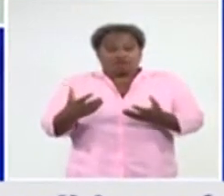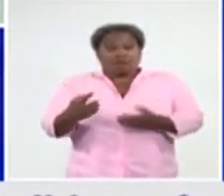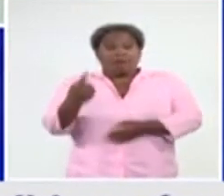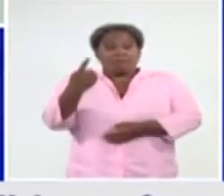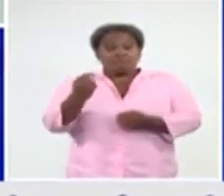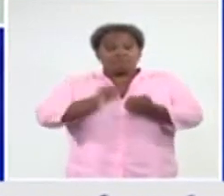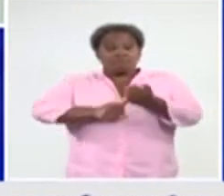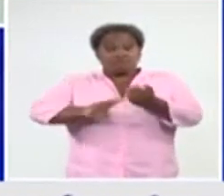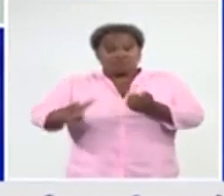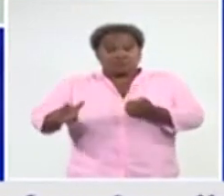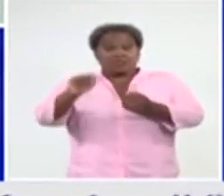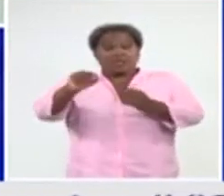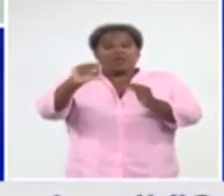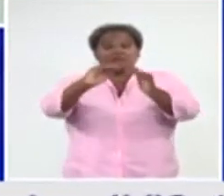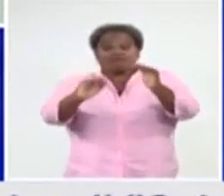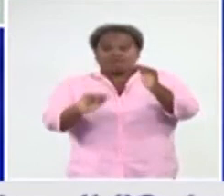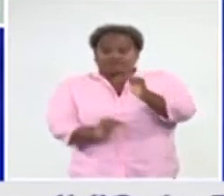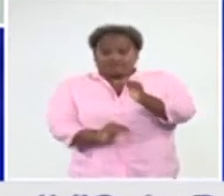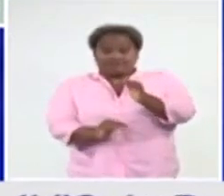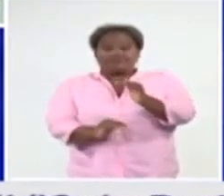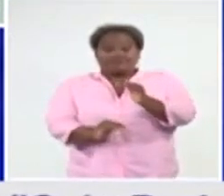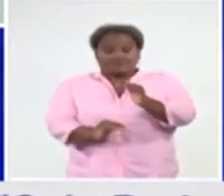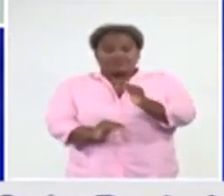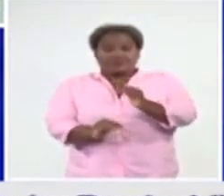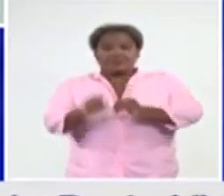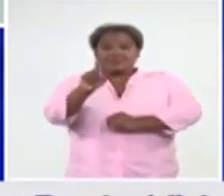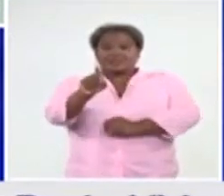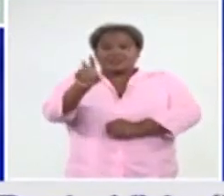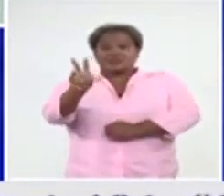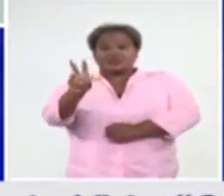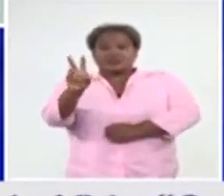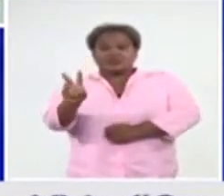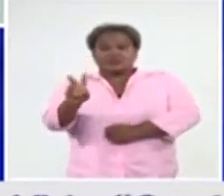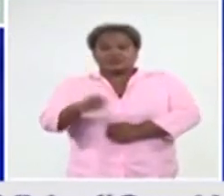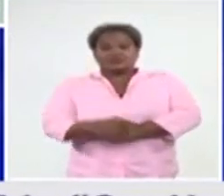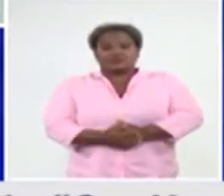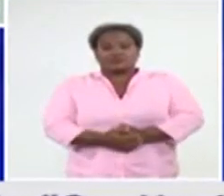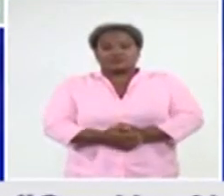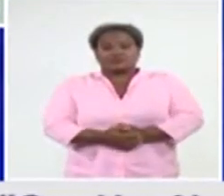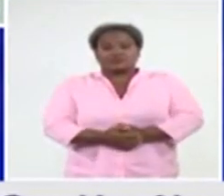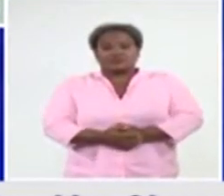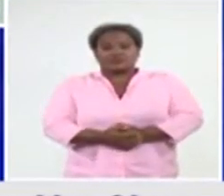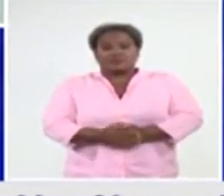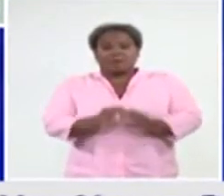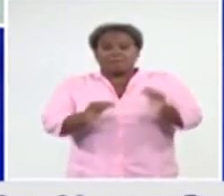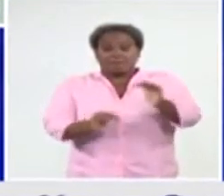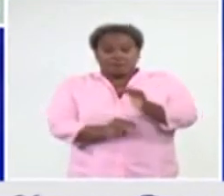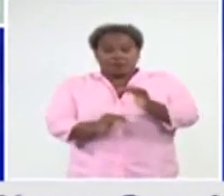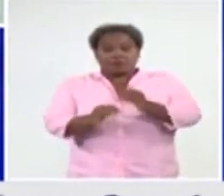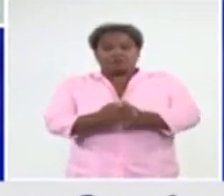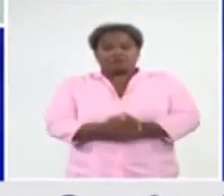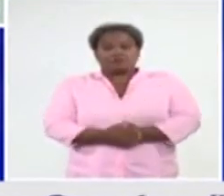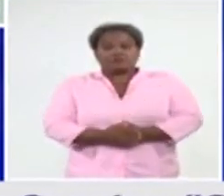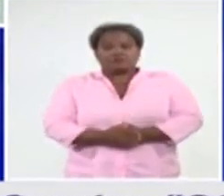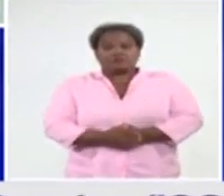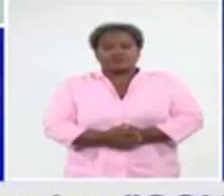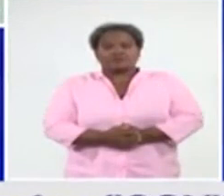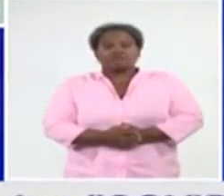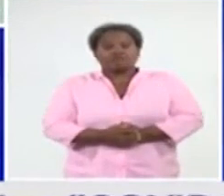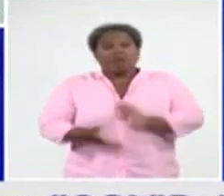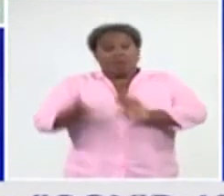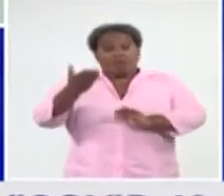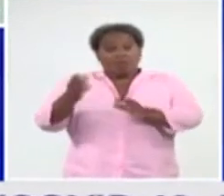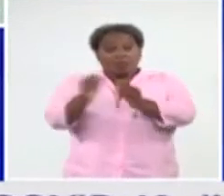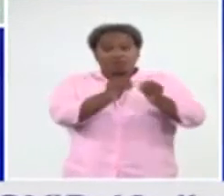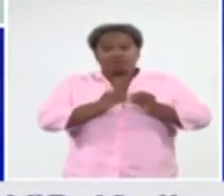decir que disminuye el número de casos, 132 menos. De todas formas, muy elevada la